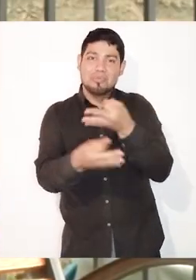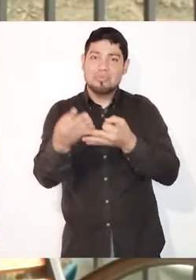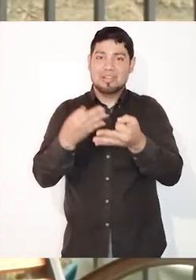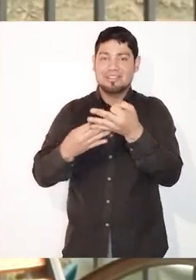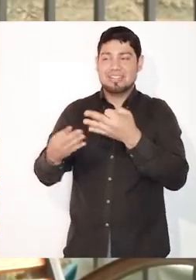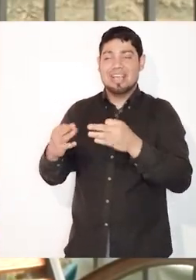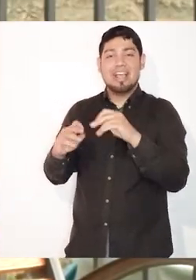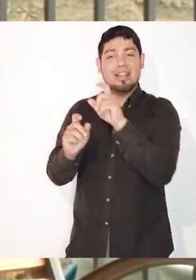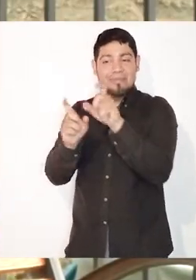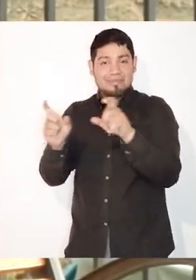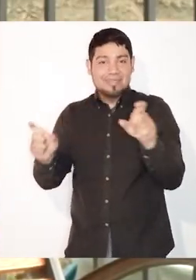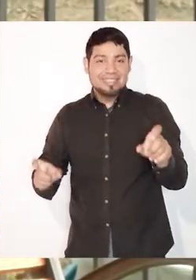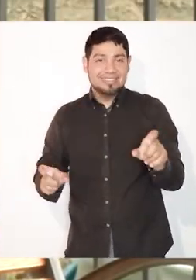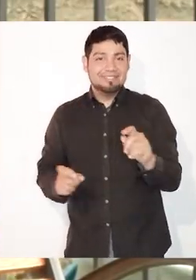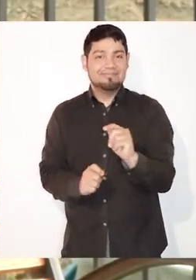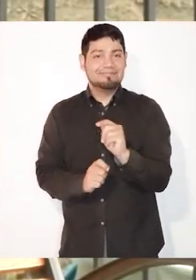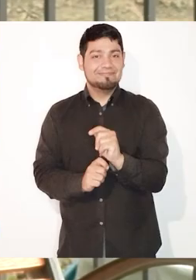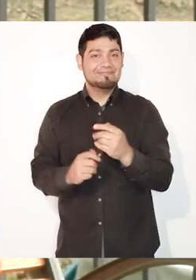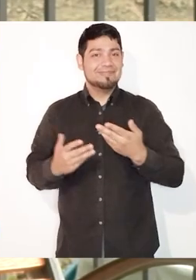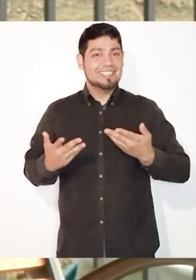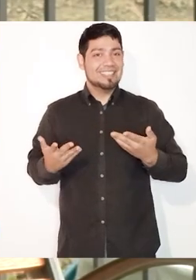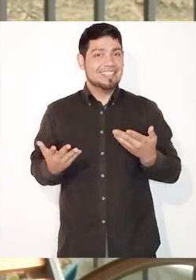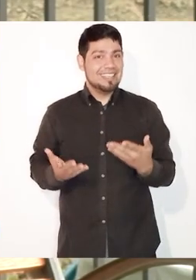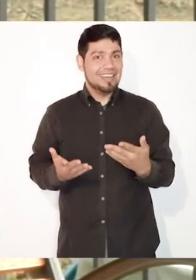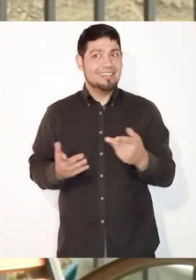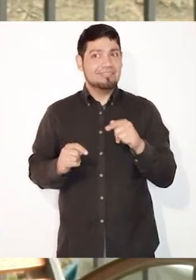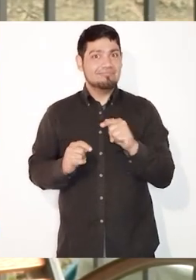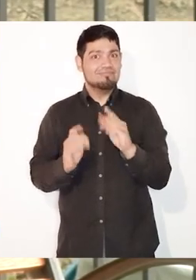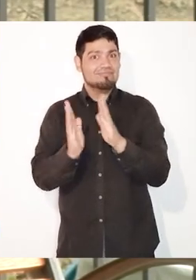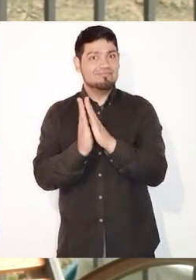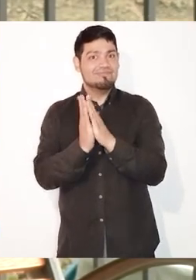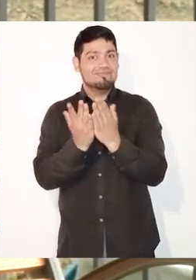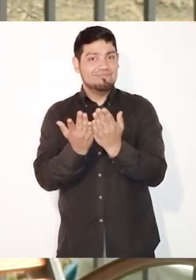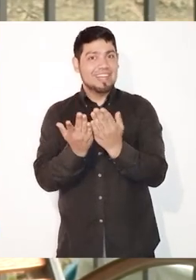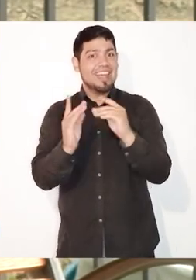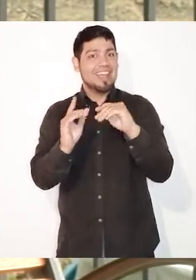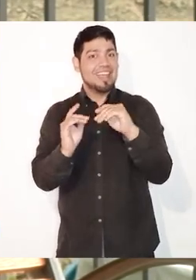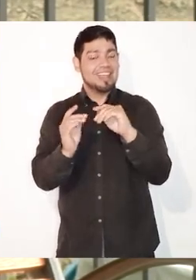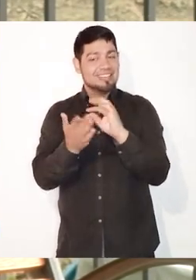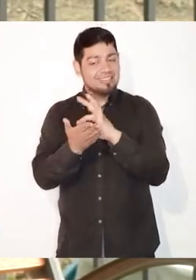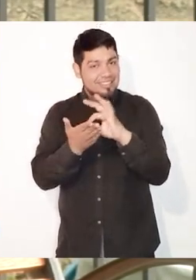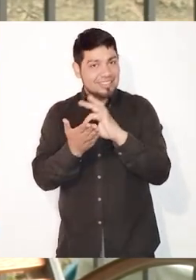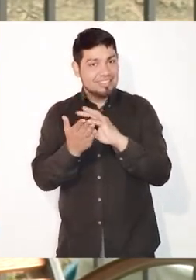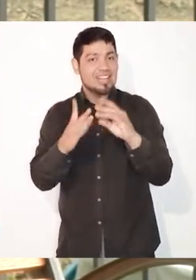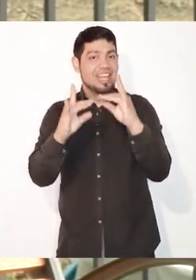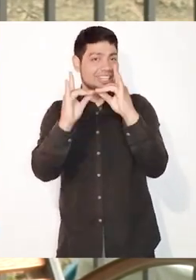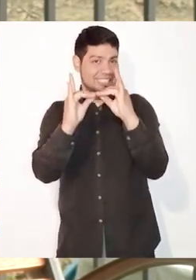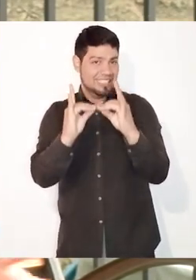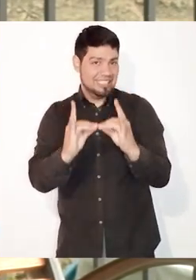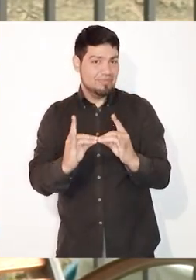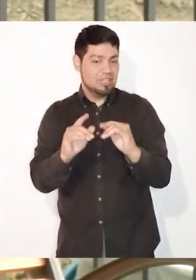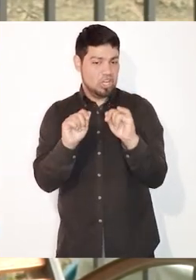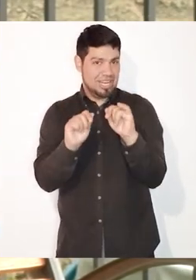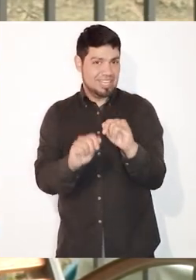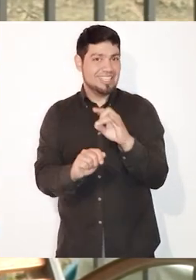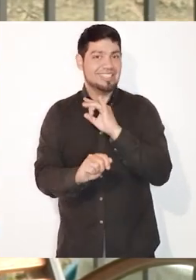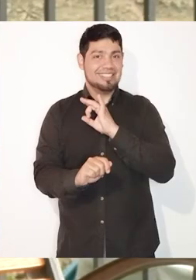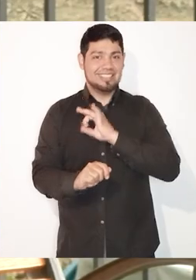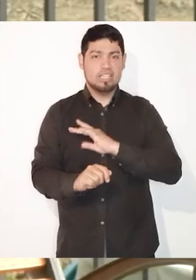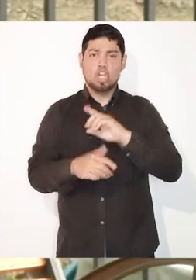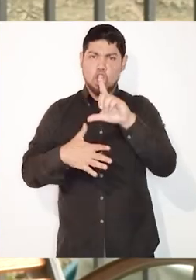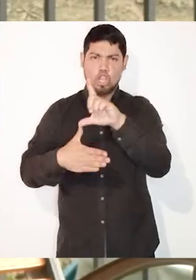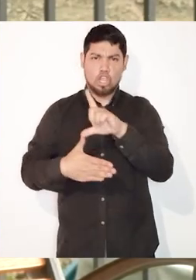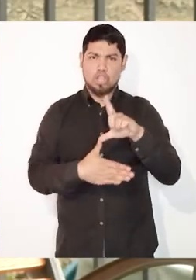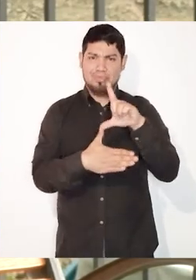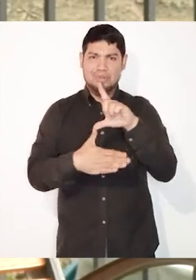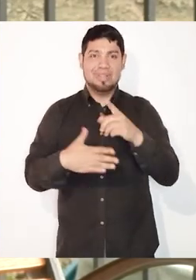de voces, ¿no?, que conforman más o menos ese territorio que es el cementerio, que es este cementerio, que es Magallanes, que es Chile y